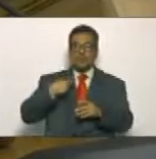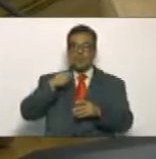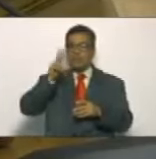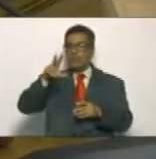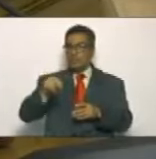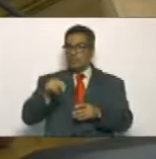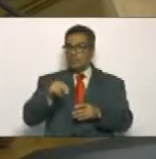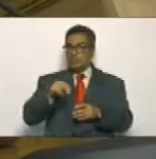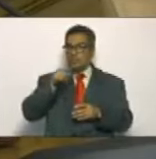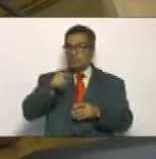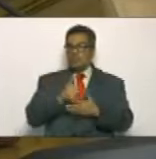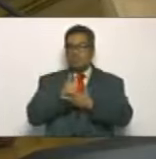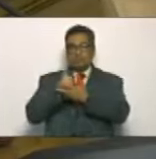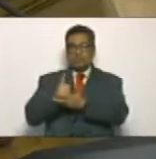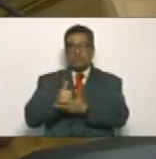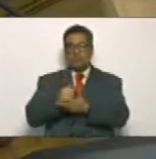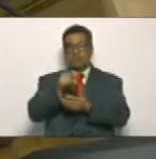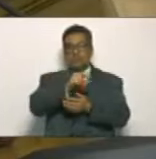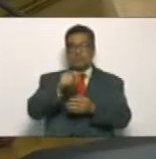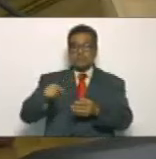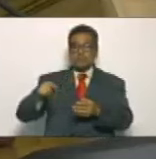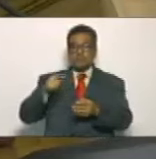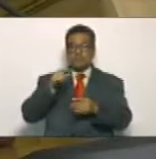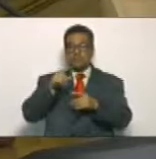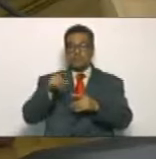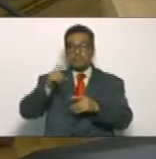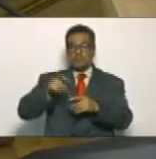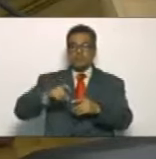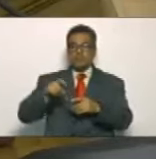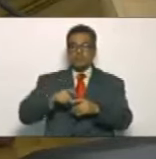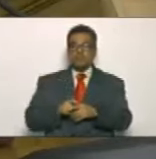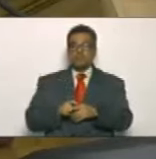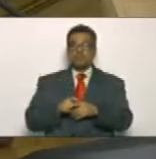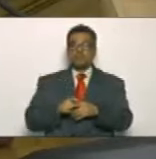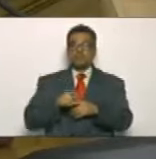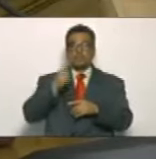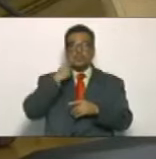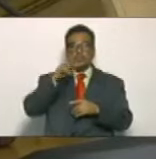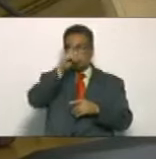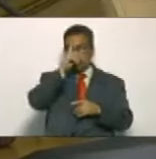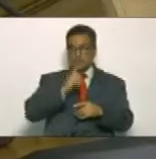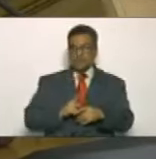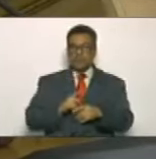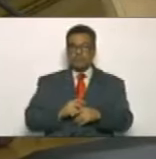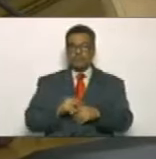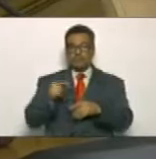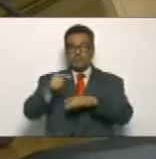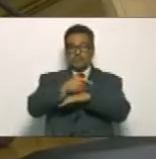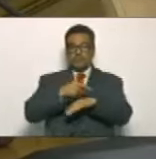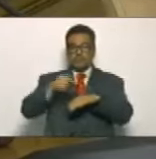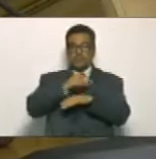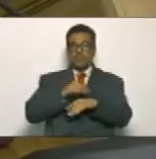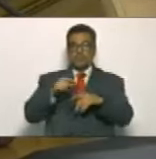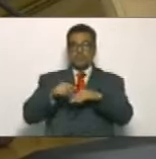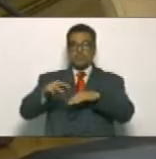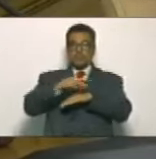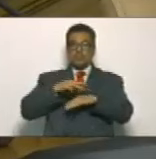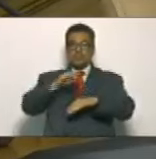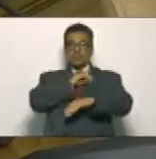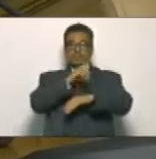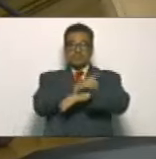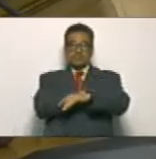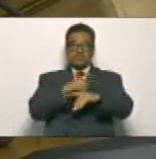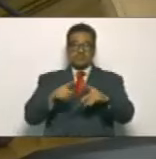tal servicio ni ayuda personal a quien lo requiera por razón de discapacidad. El Estado, a través del Ministerio del Poder Popular